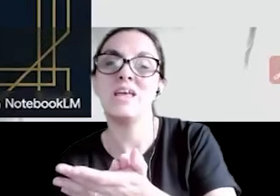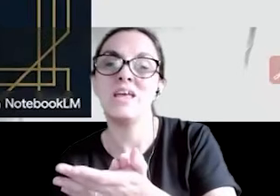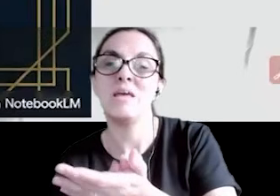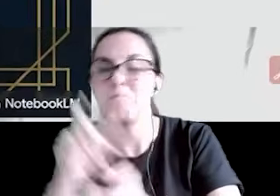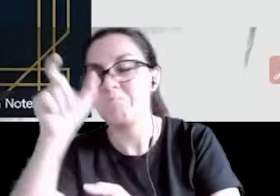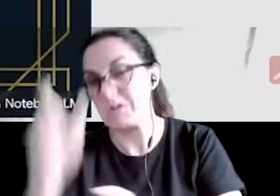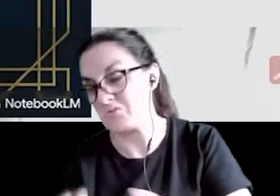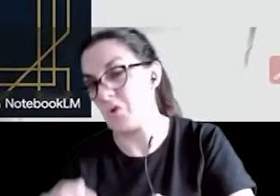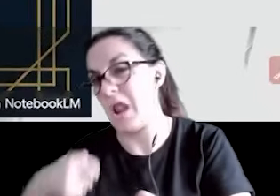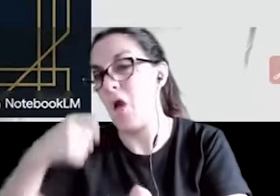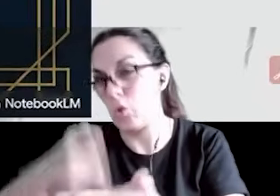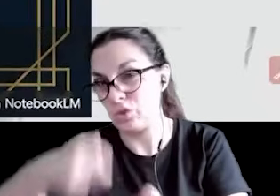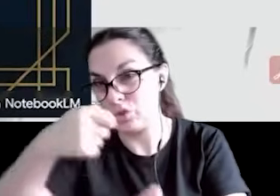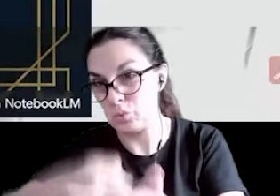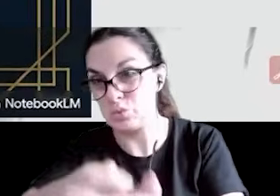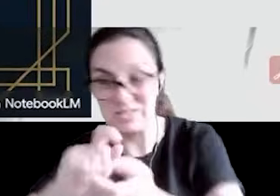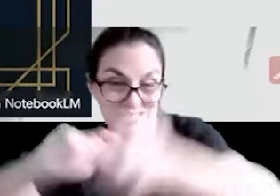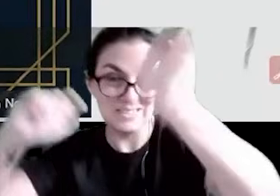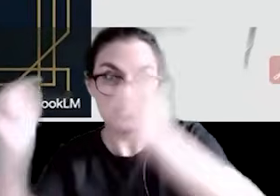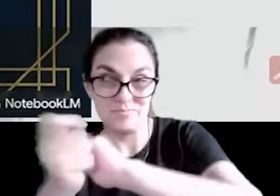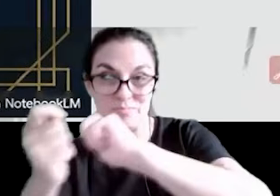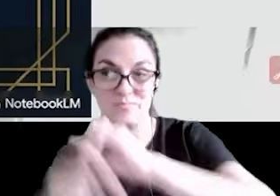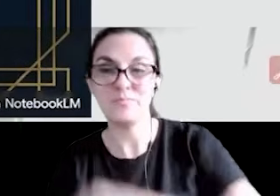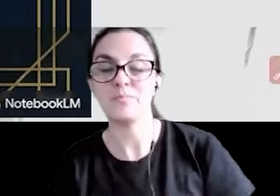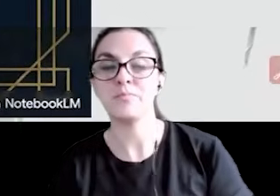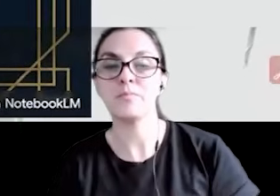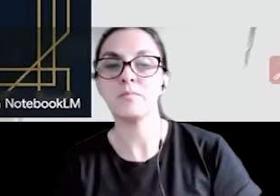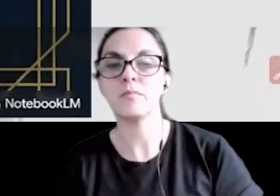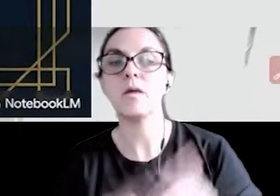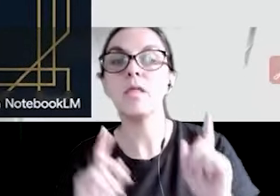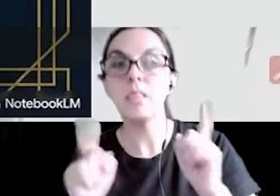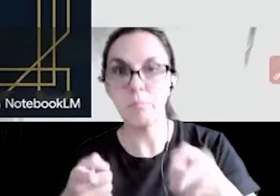contribuyente. Sí destacamos que dentro de